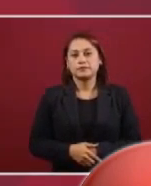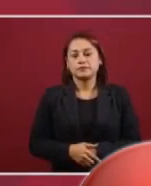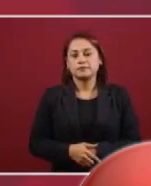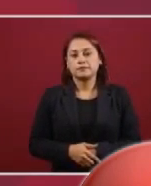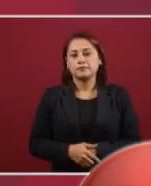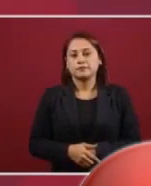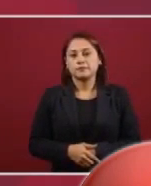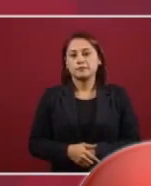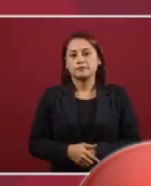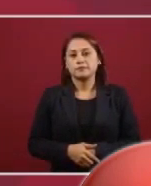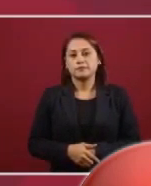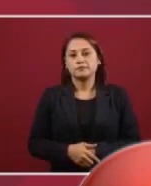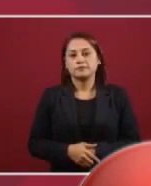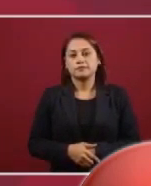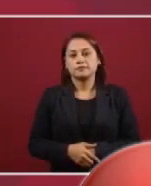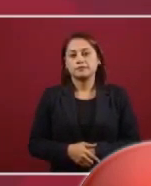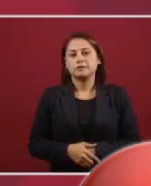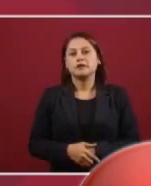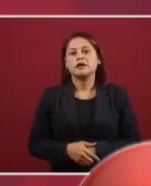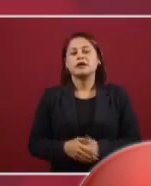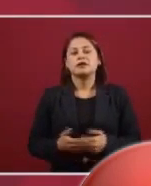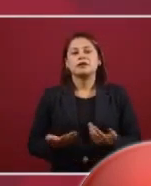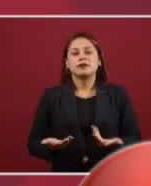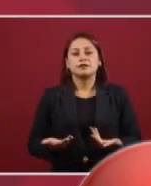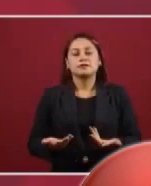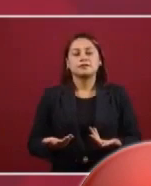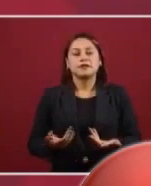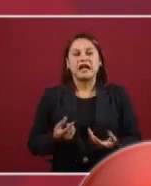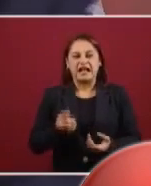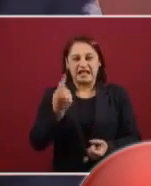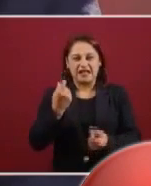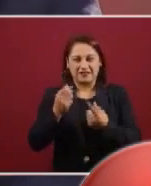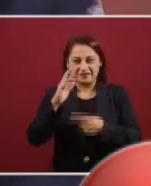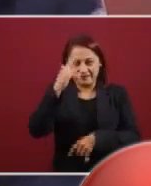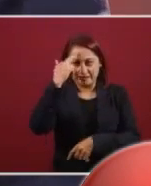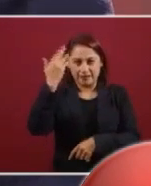de qué vive, ¿no? El opositor, AMLO,